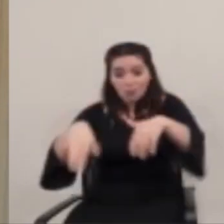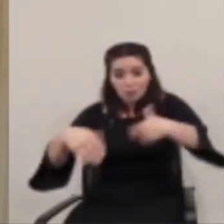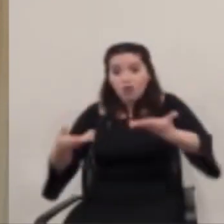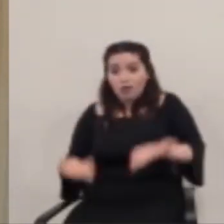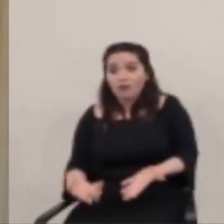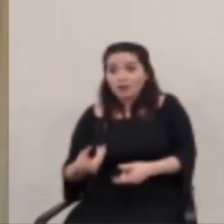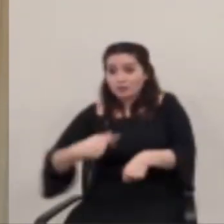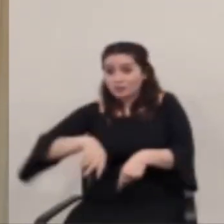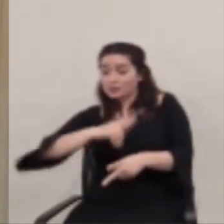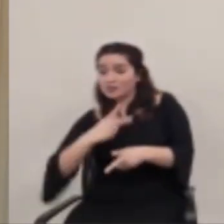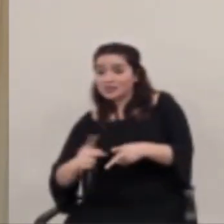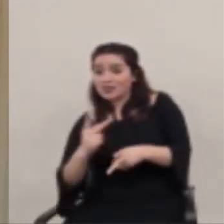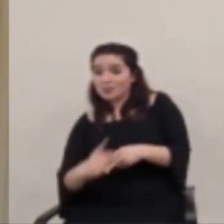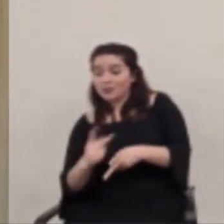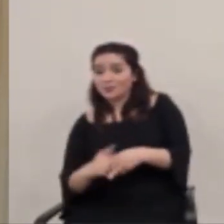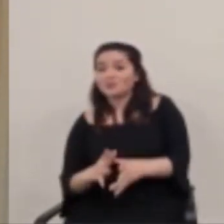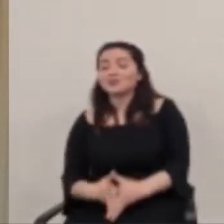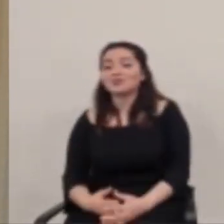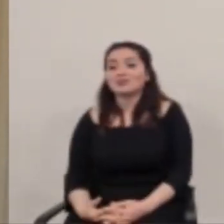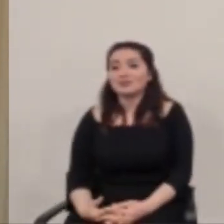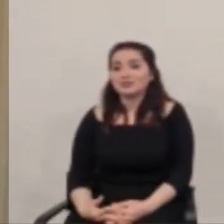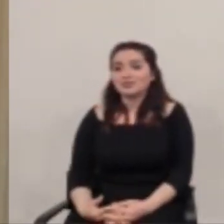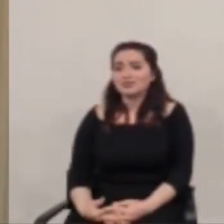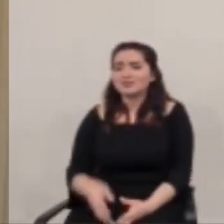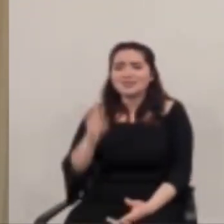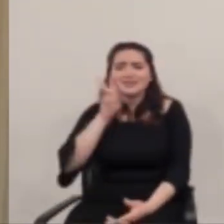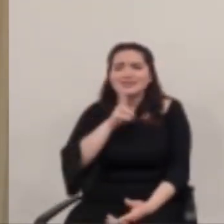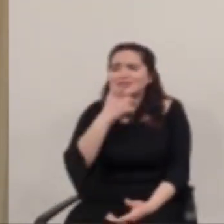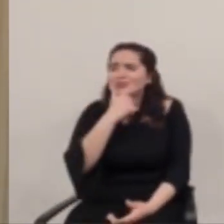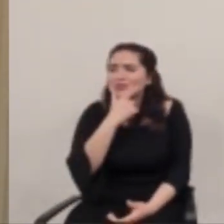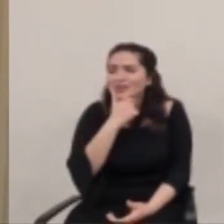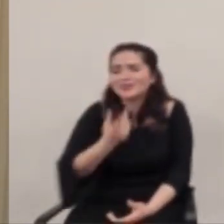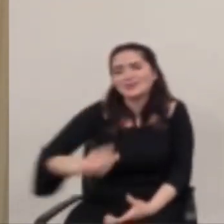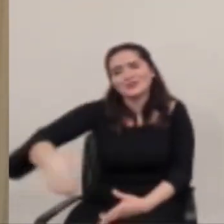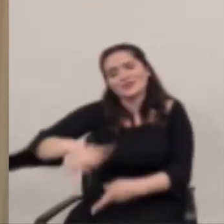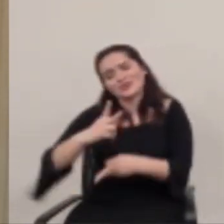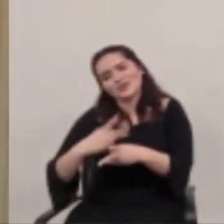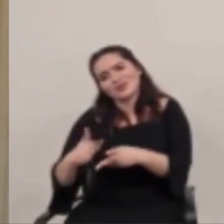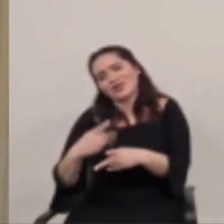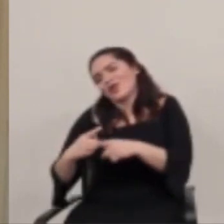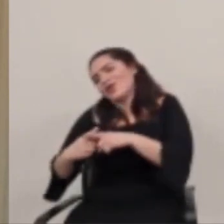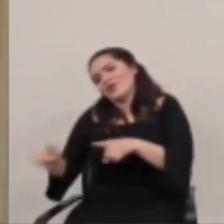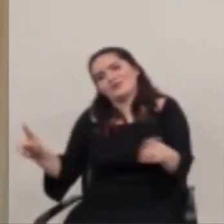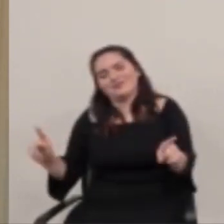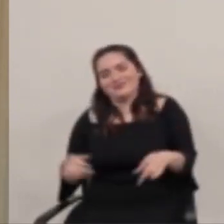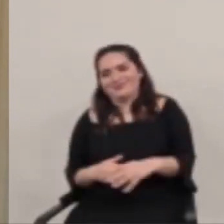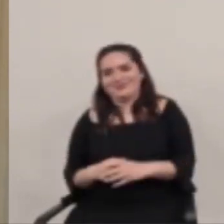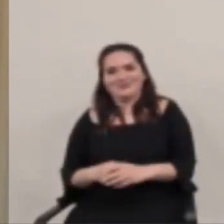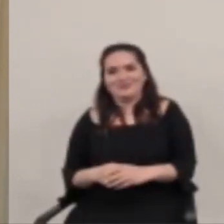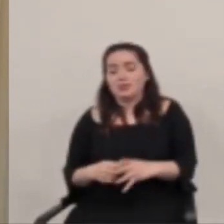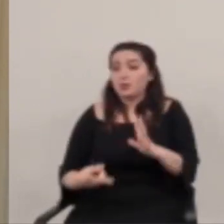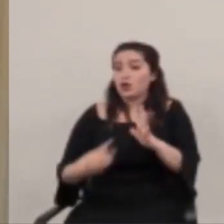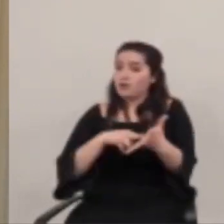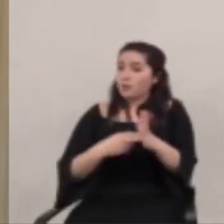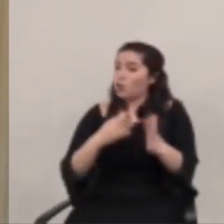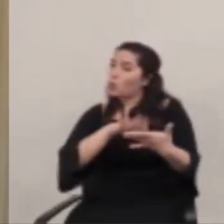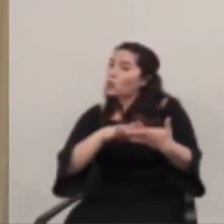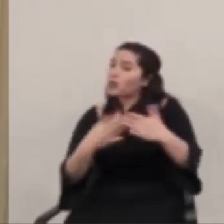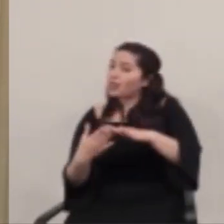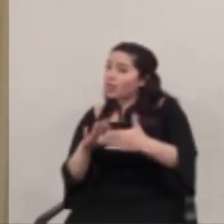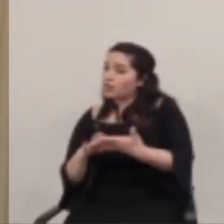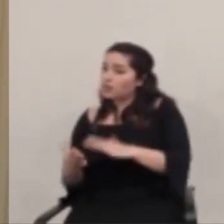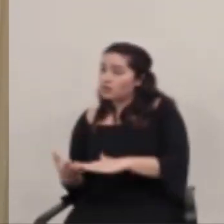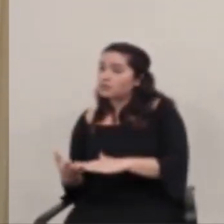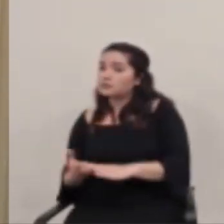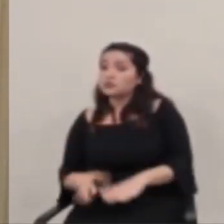empezar a resolver el tema de la discapacidad, sin duda que vamos a resolver también otros problemas, los problemas de la comunidad. Nosotros, la